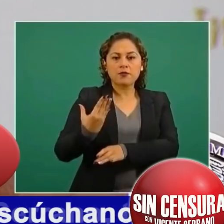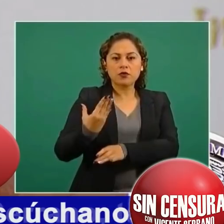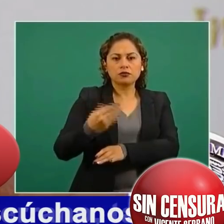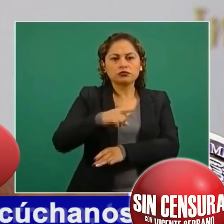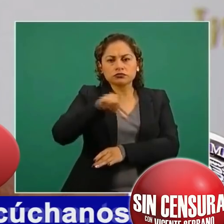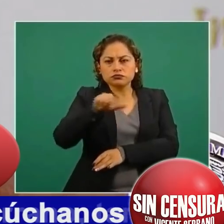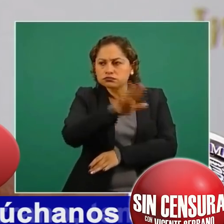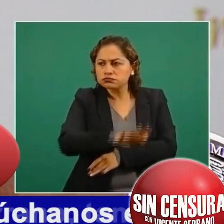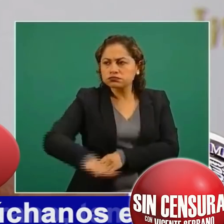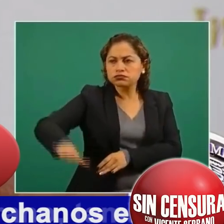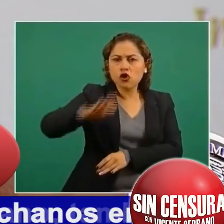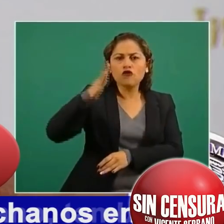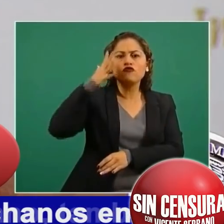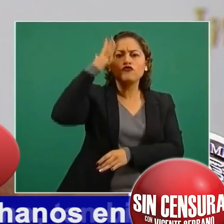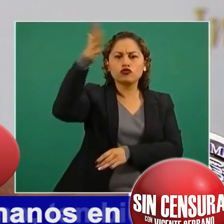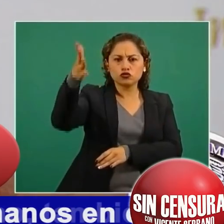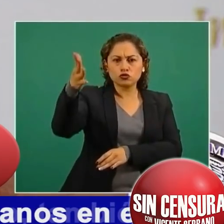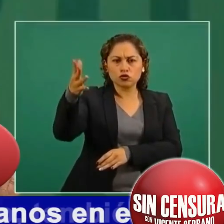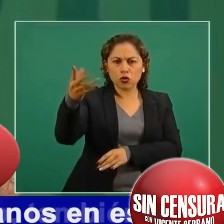con severidad